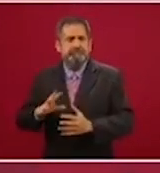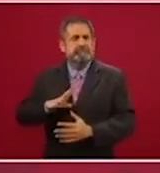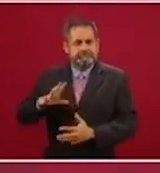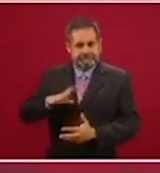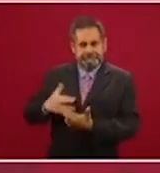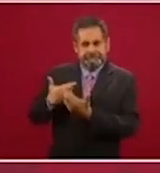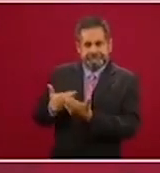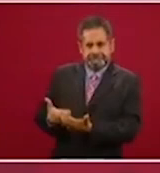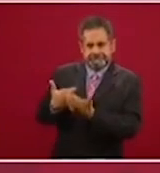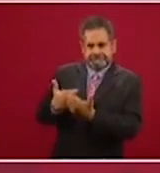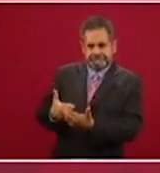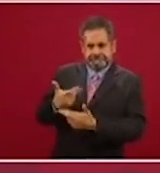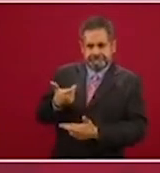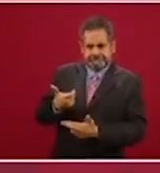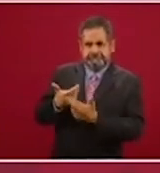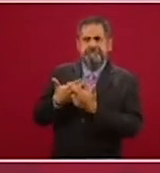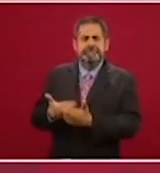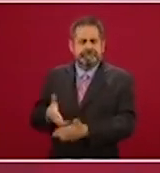suficientes